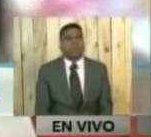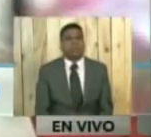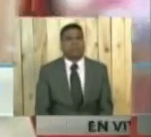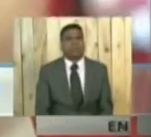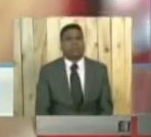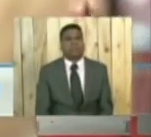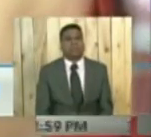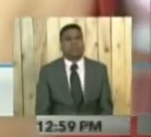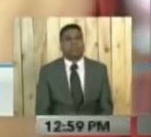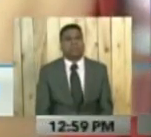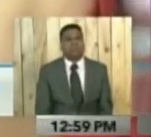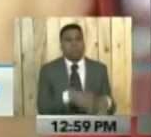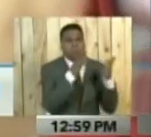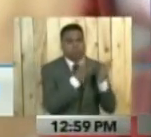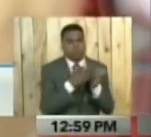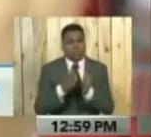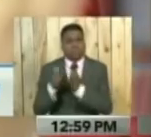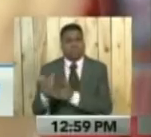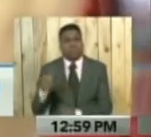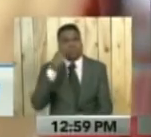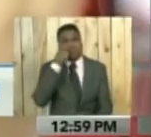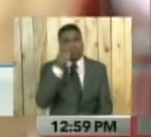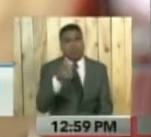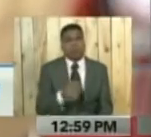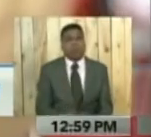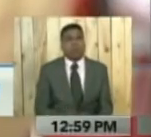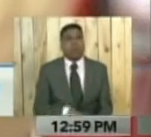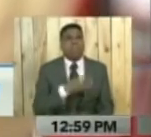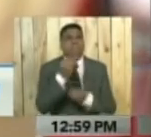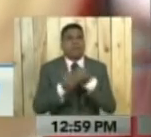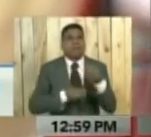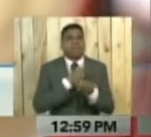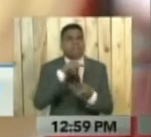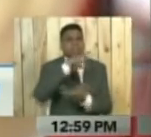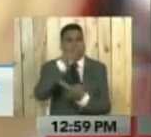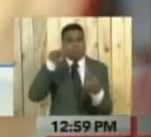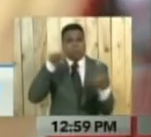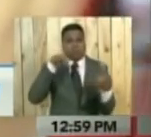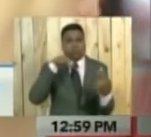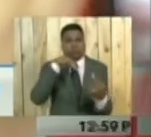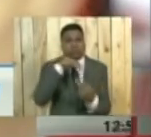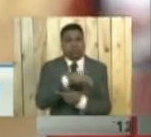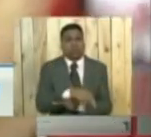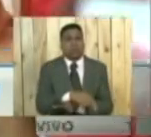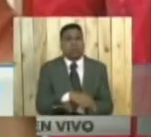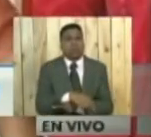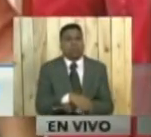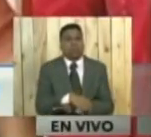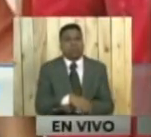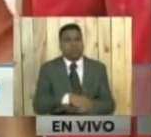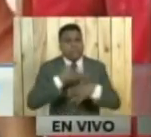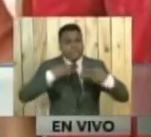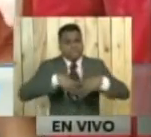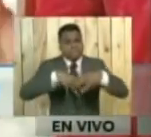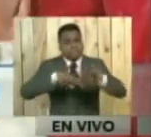La organización del pueblo para hacer revolución, la movilización del